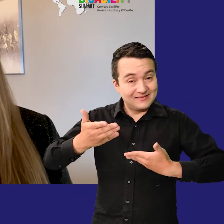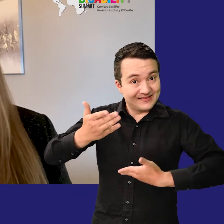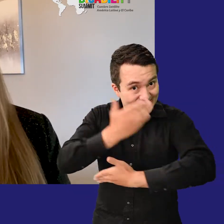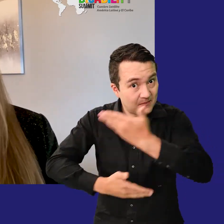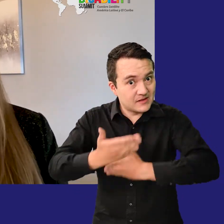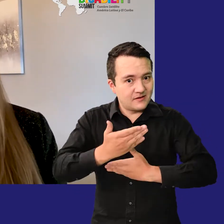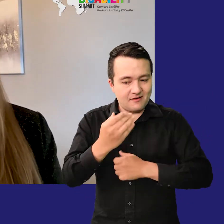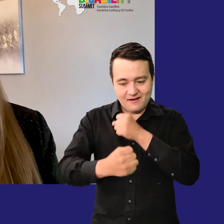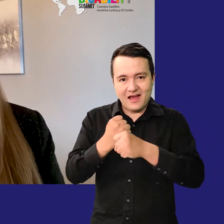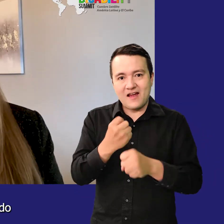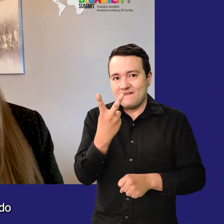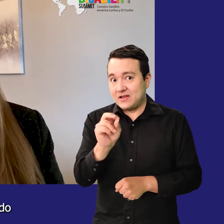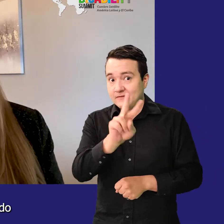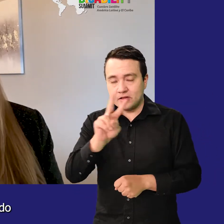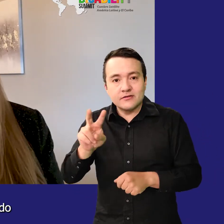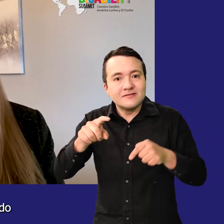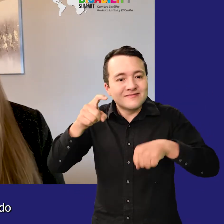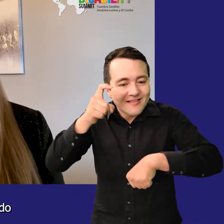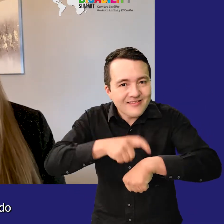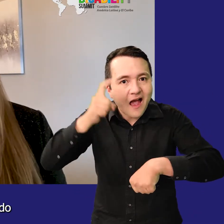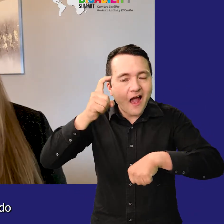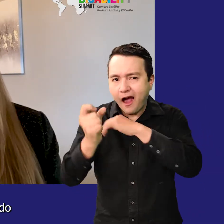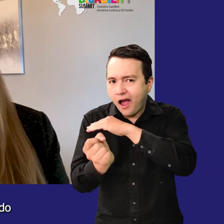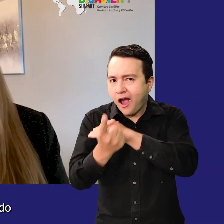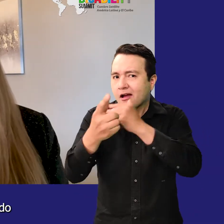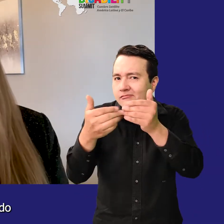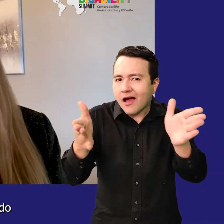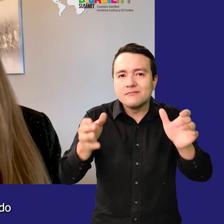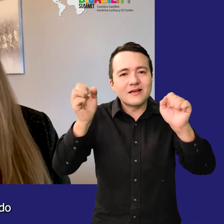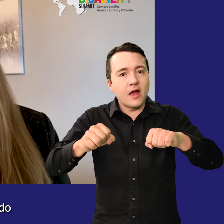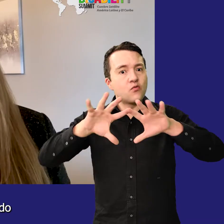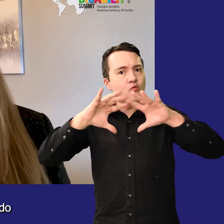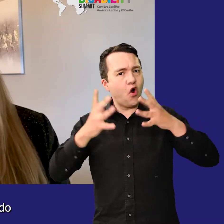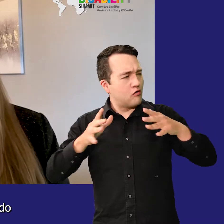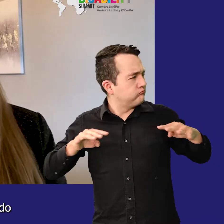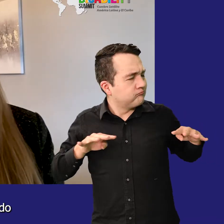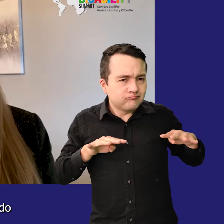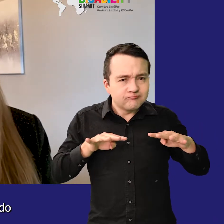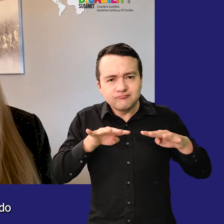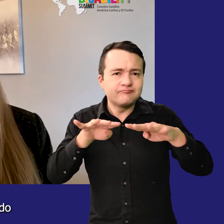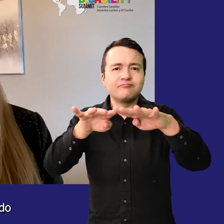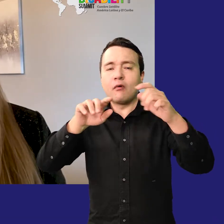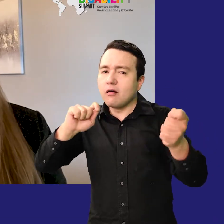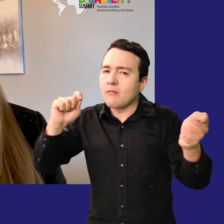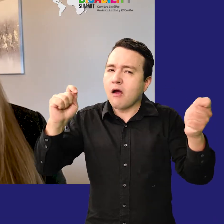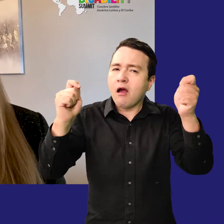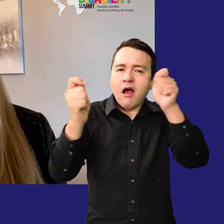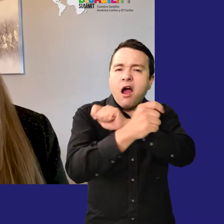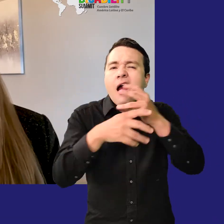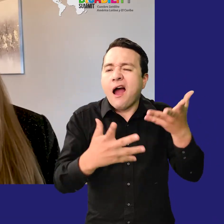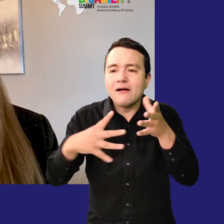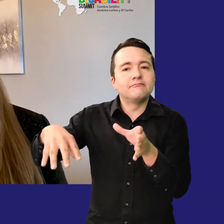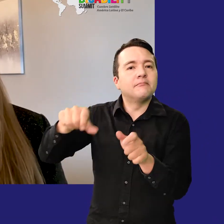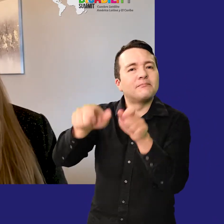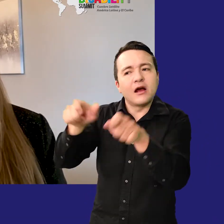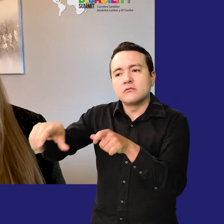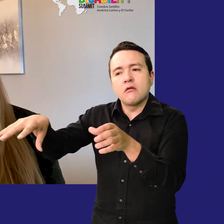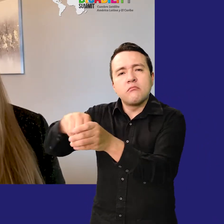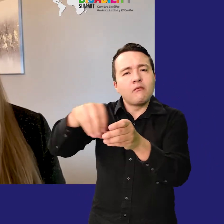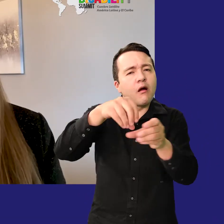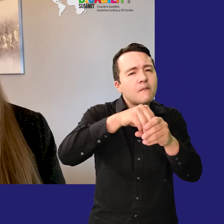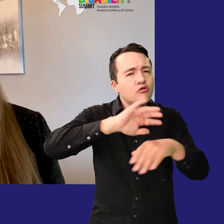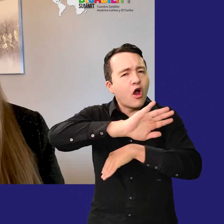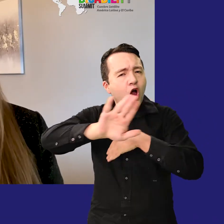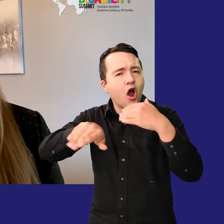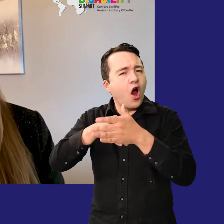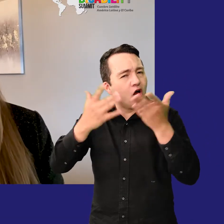2022 es una oportunidad única para que todos avancemos hacia un mundo en el que todas las personas estén